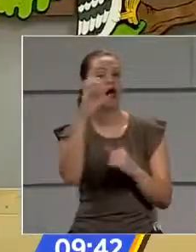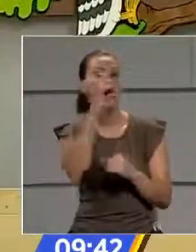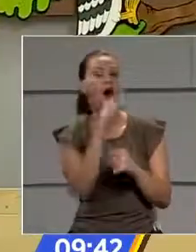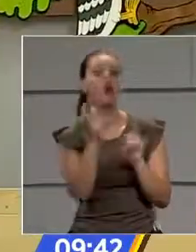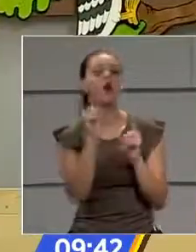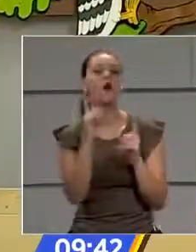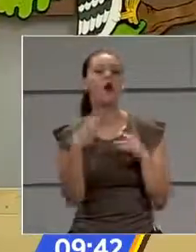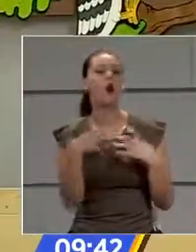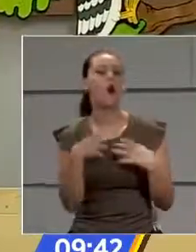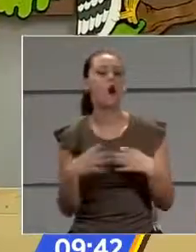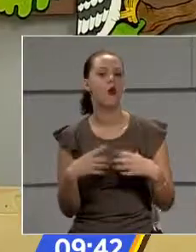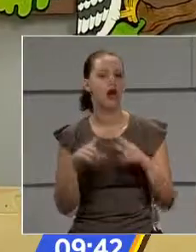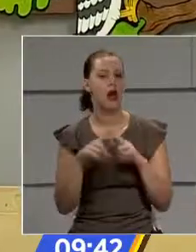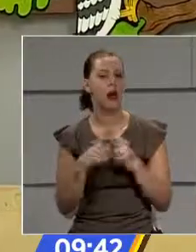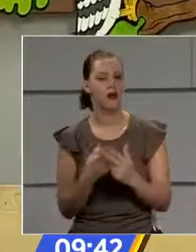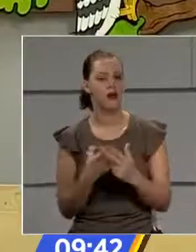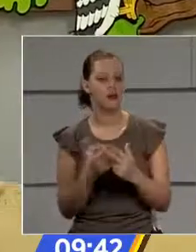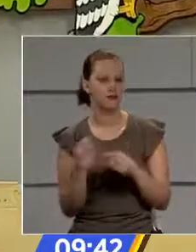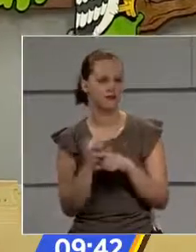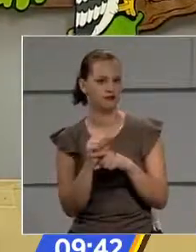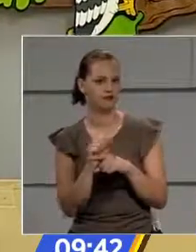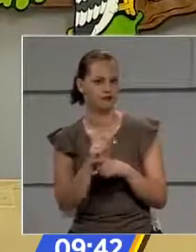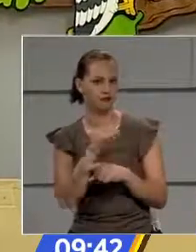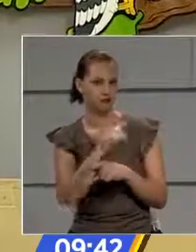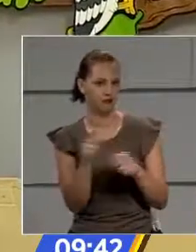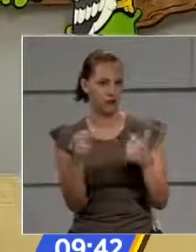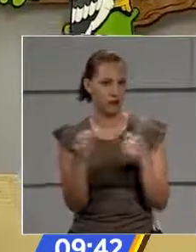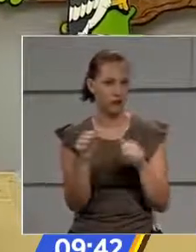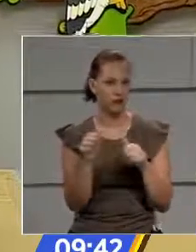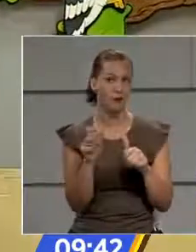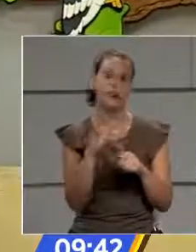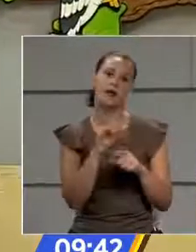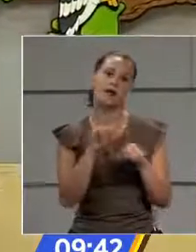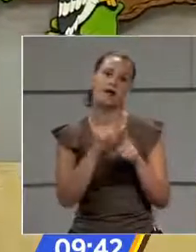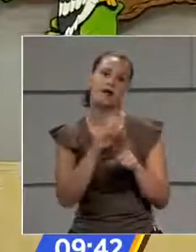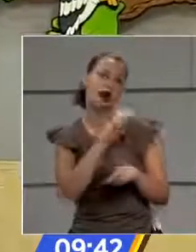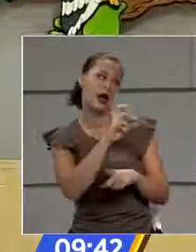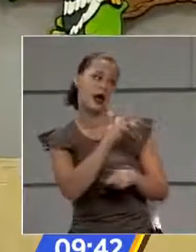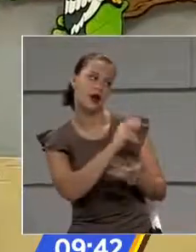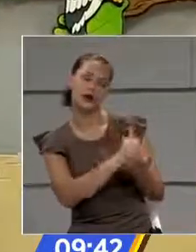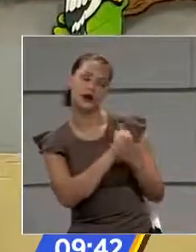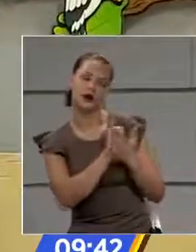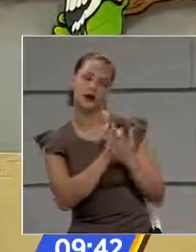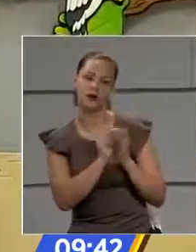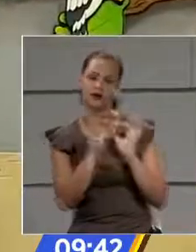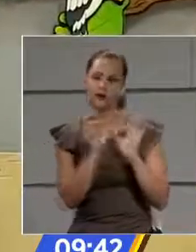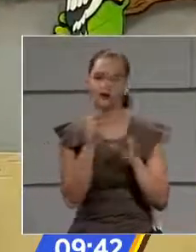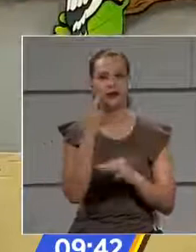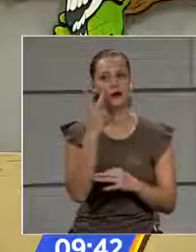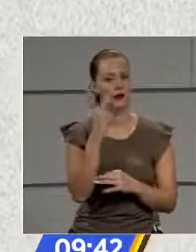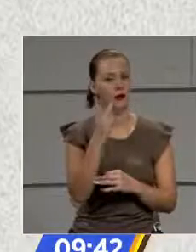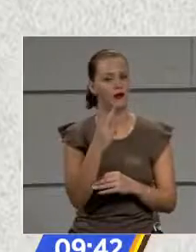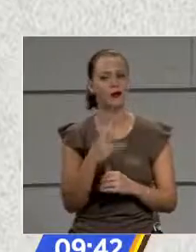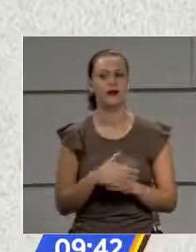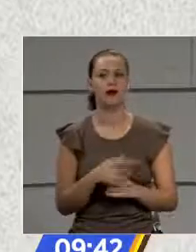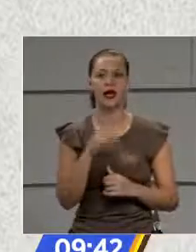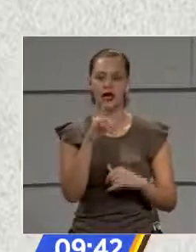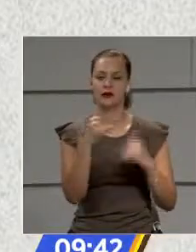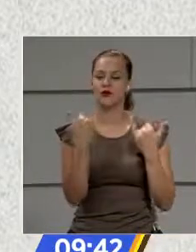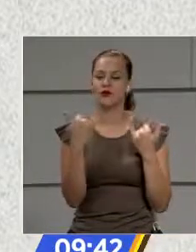es el órgano que vamos a empezar ejercitando, ¿de acuerdo, niños y niñas? Y por supuesto, Caro, que me va a ayudar. Okay, vamos a ver entonces este